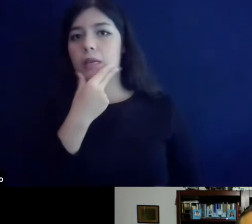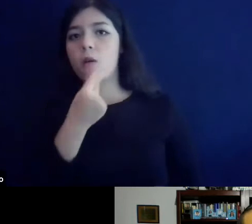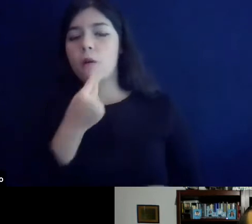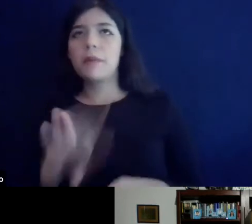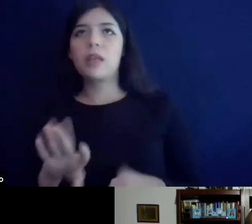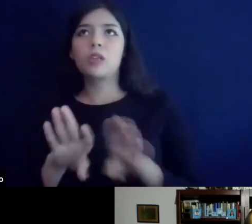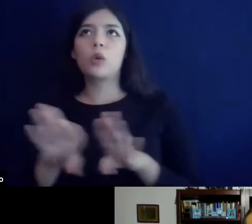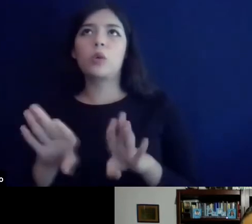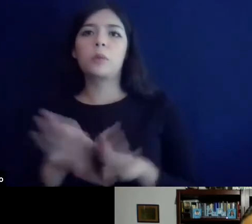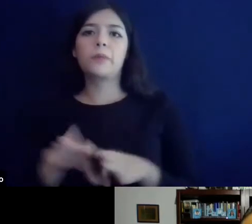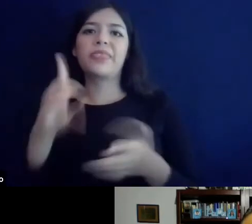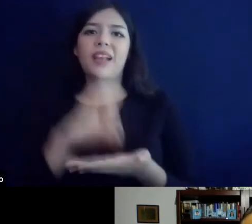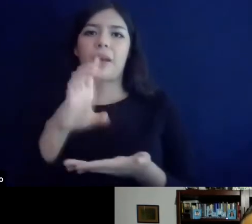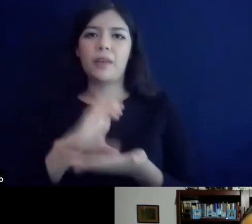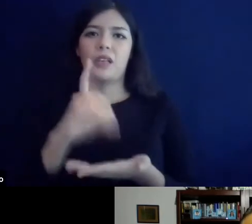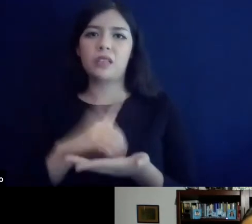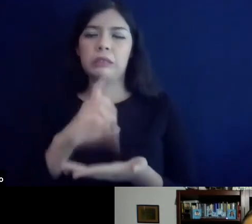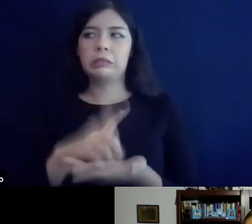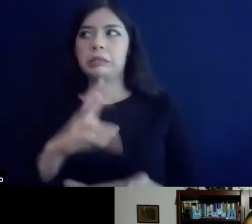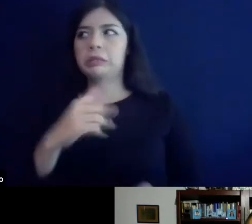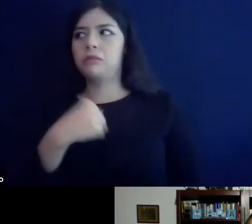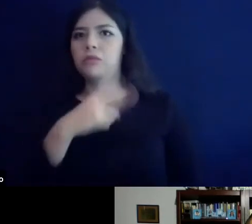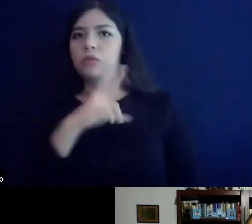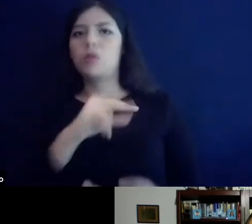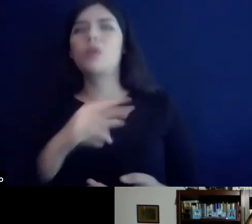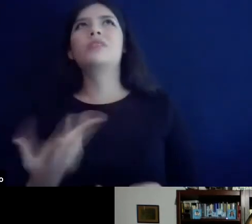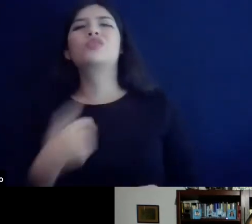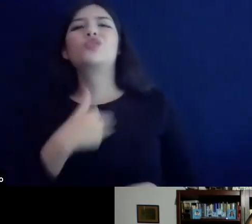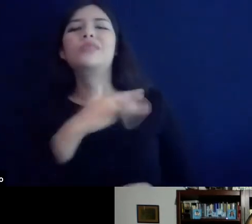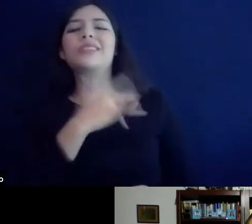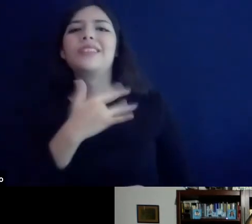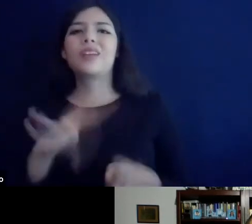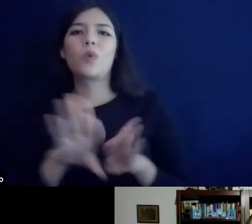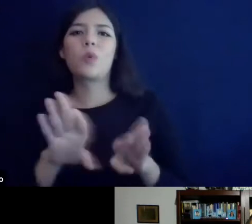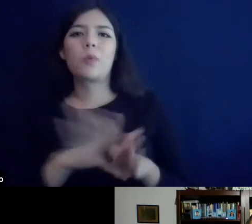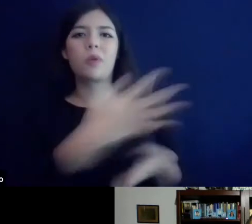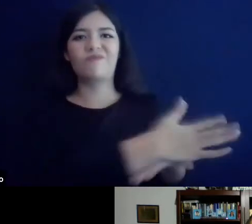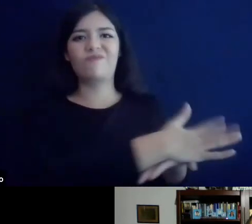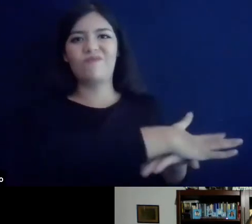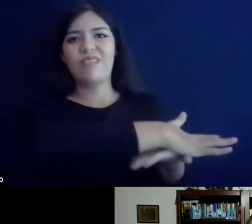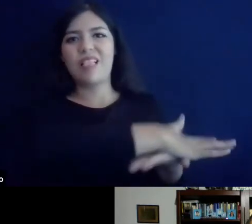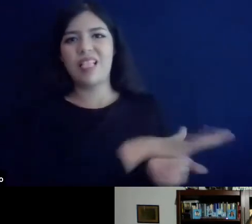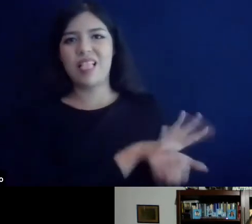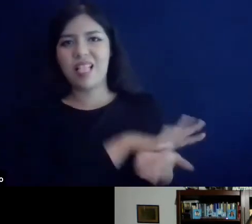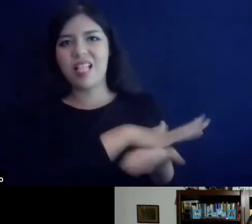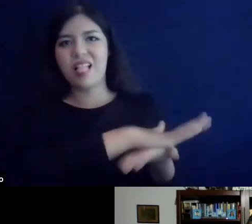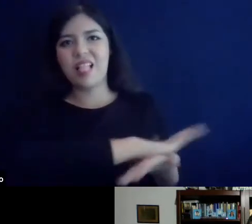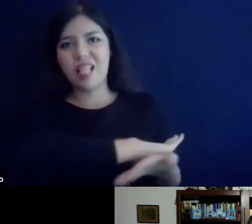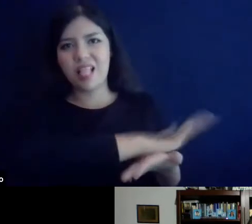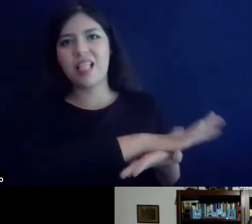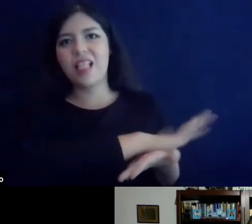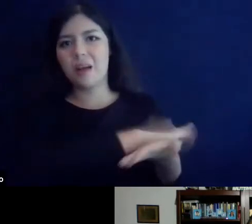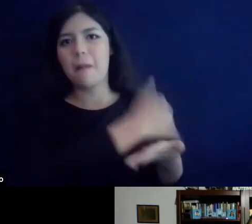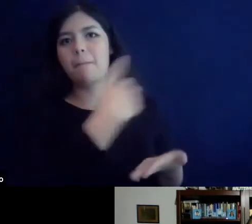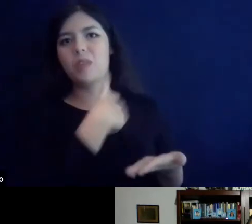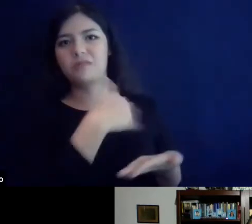estaba con ellos, como que la discapacidad o la debilidad, según esto, hace menos,